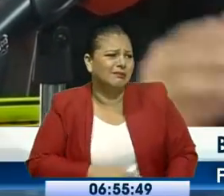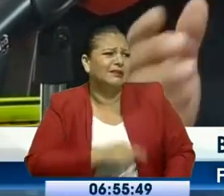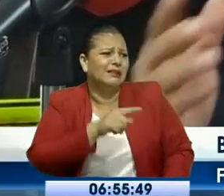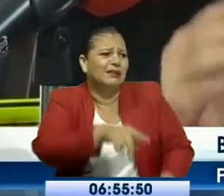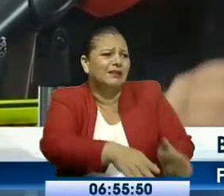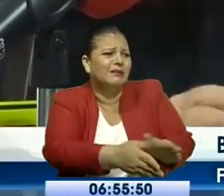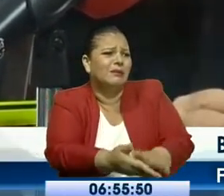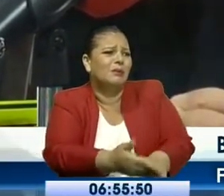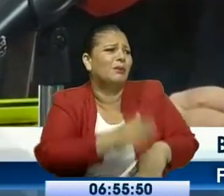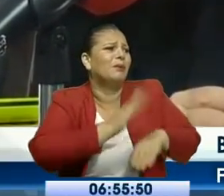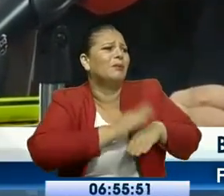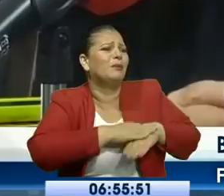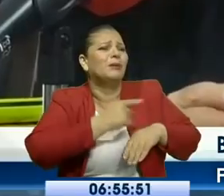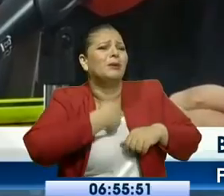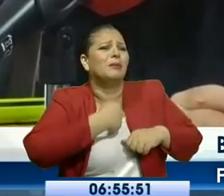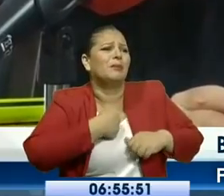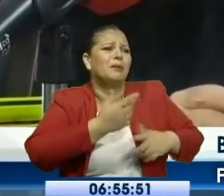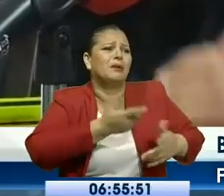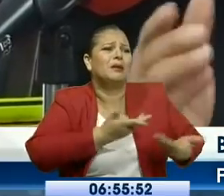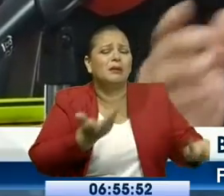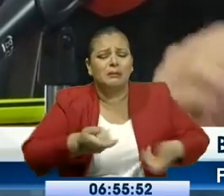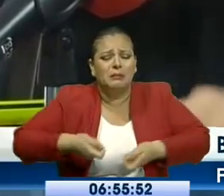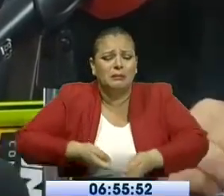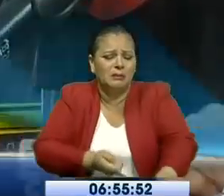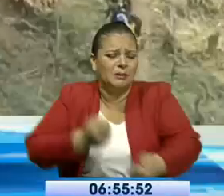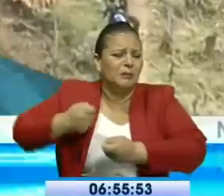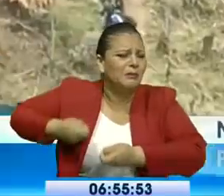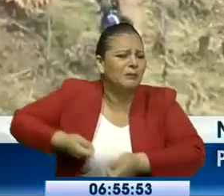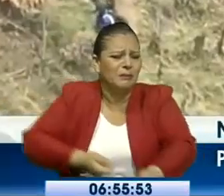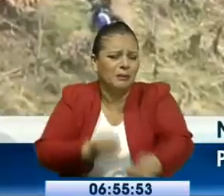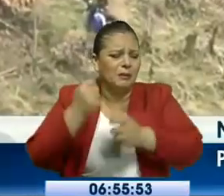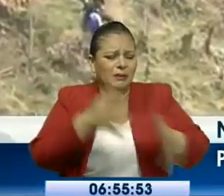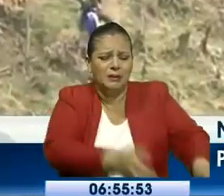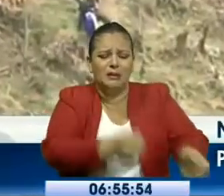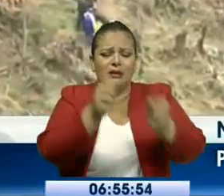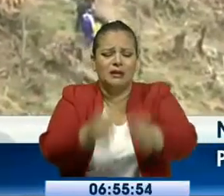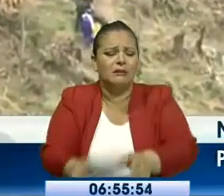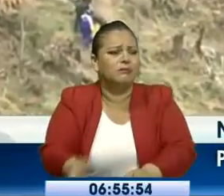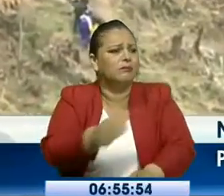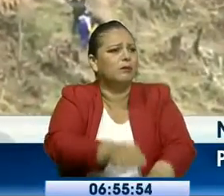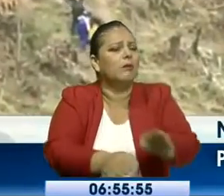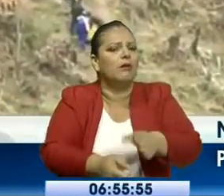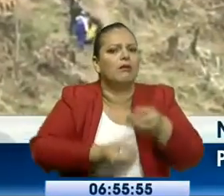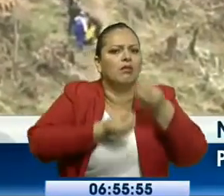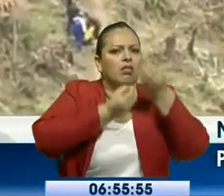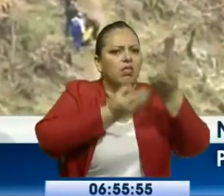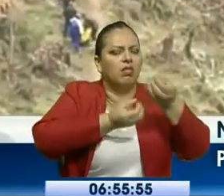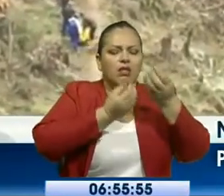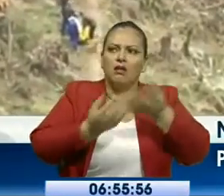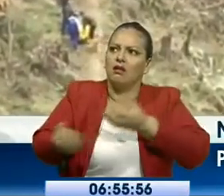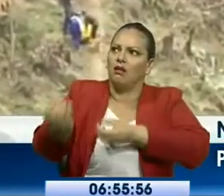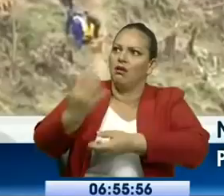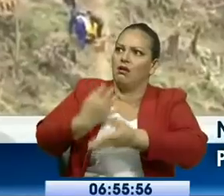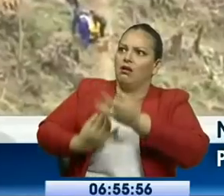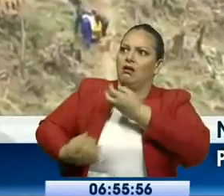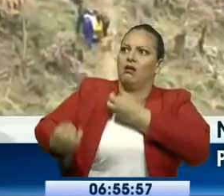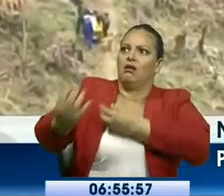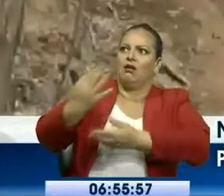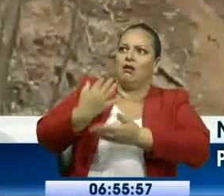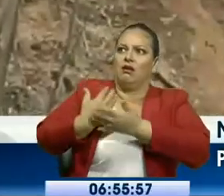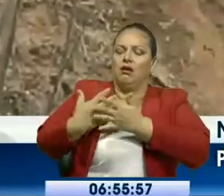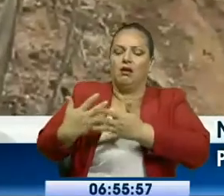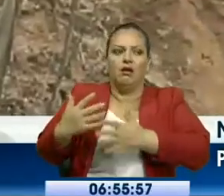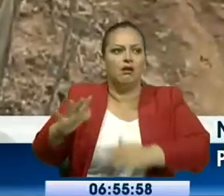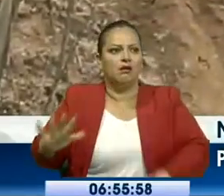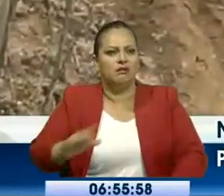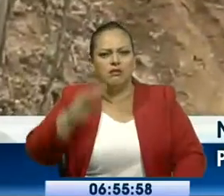posterior al delito sexual y homicidio. La búsqueda ha sido minuciosa pese a la dificultad para poder llegar hasta el